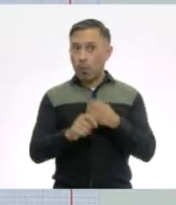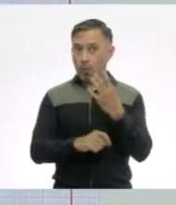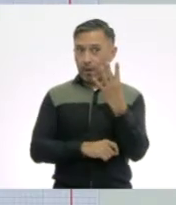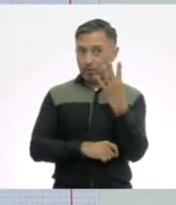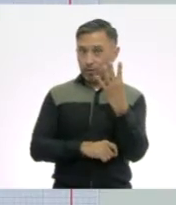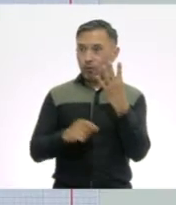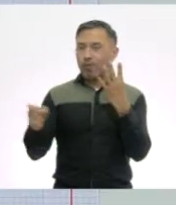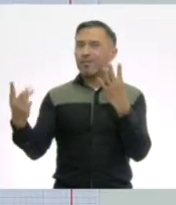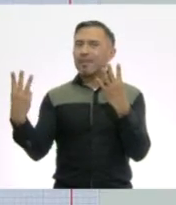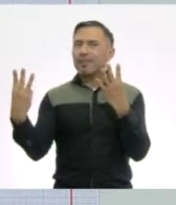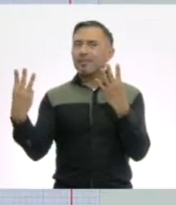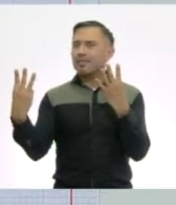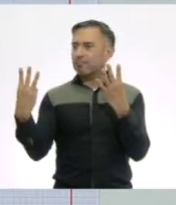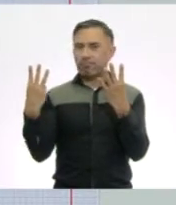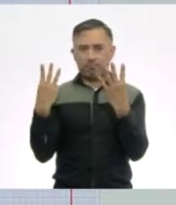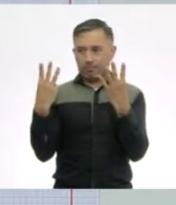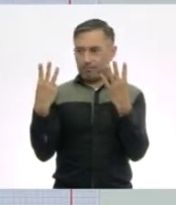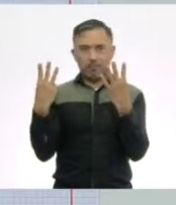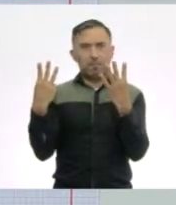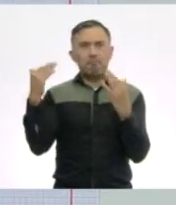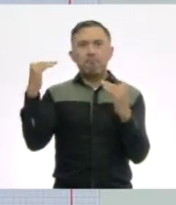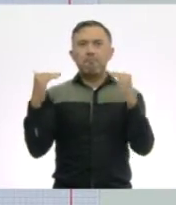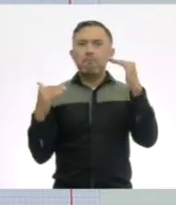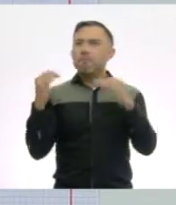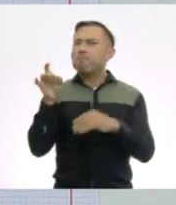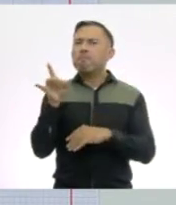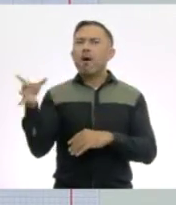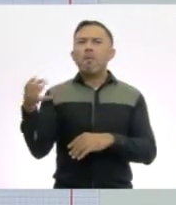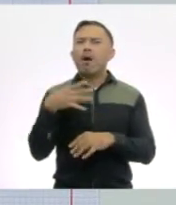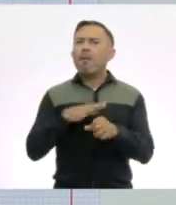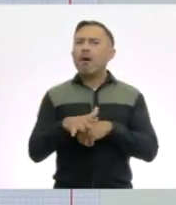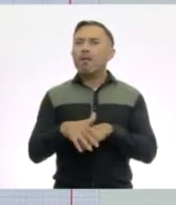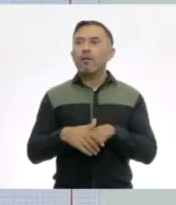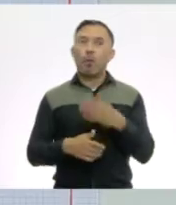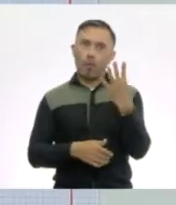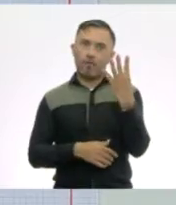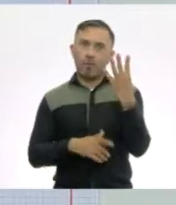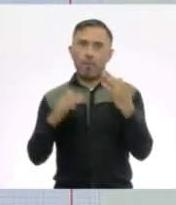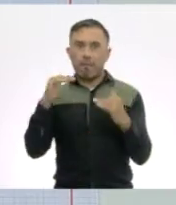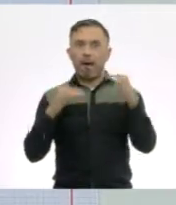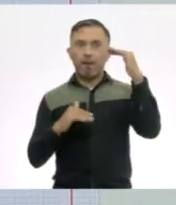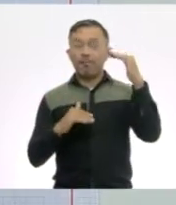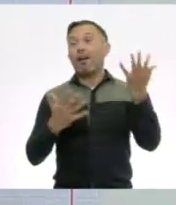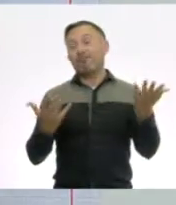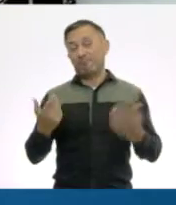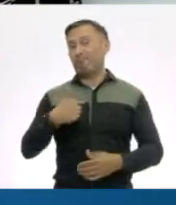mayor? El 4. Entonces, esta partida la gano yo. Ajá.